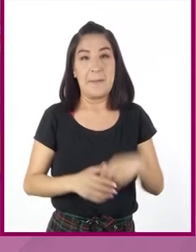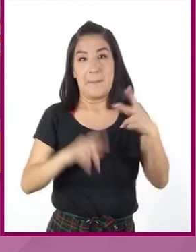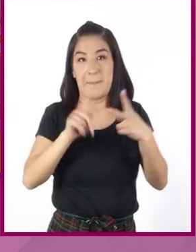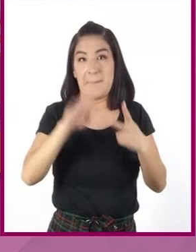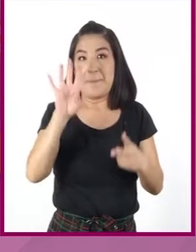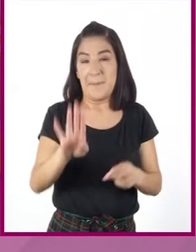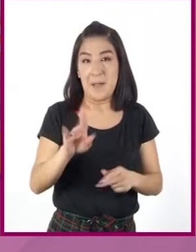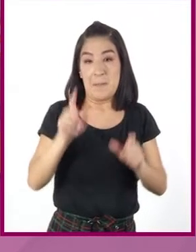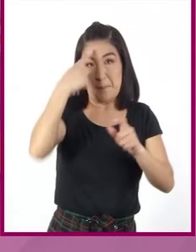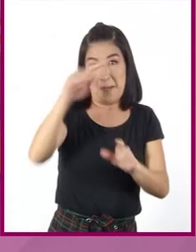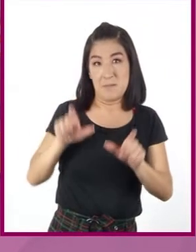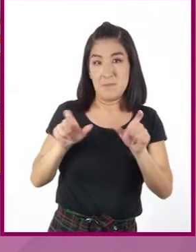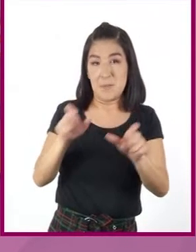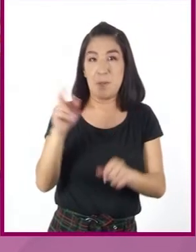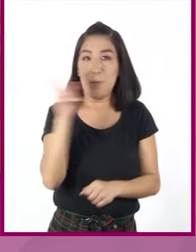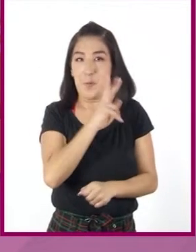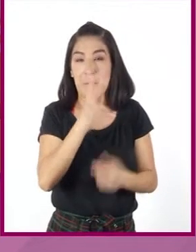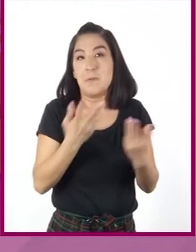viento.